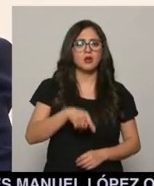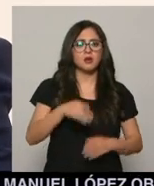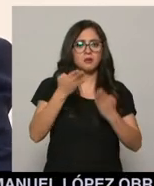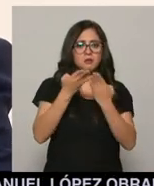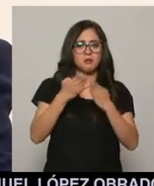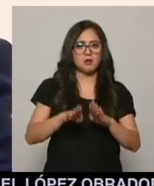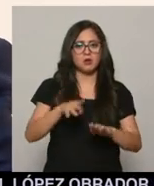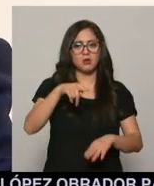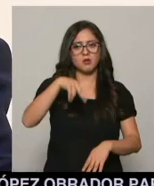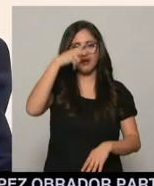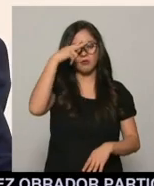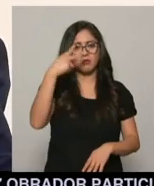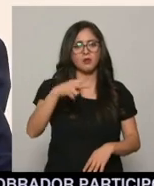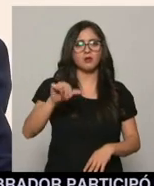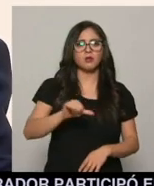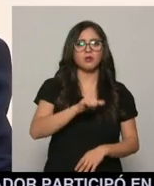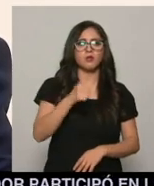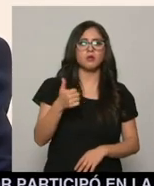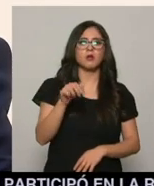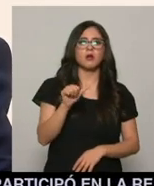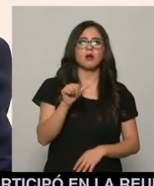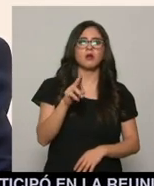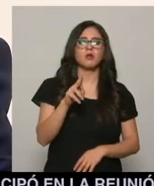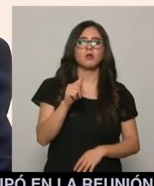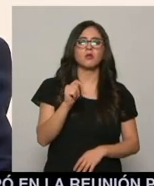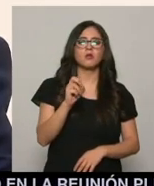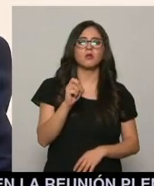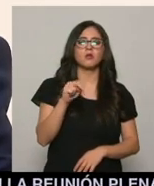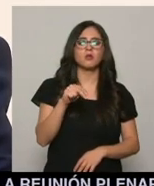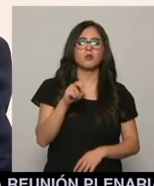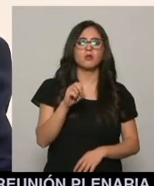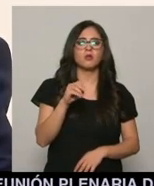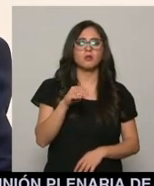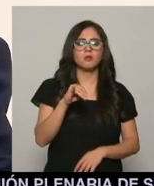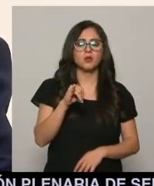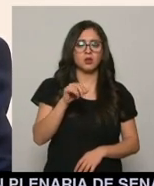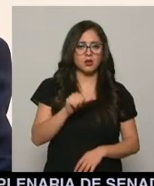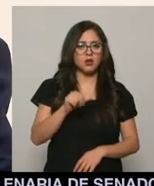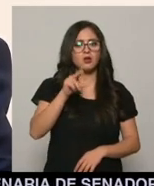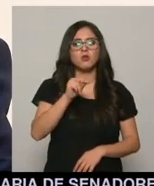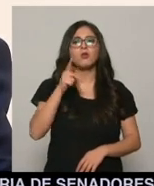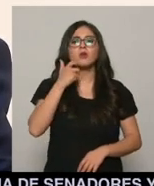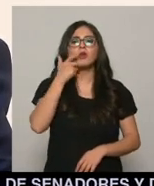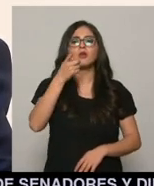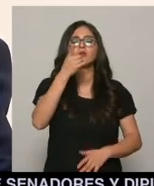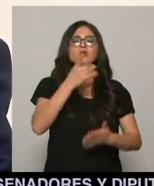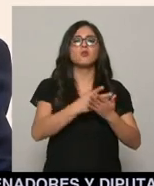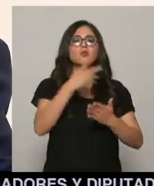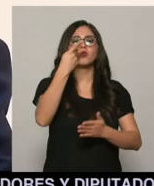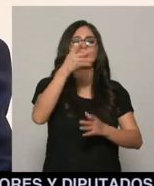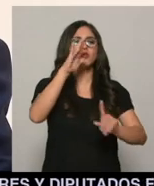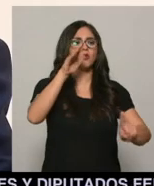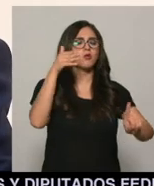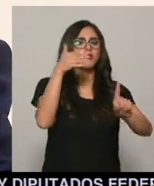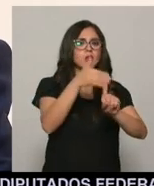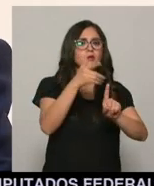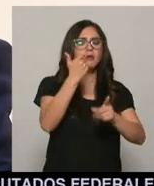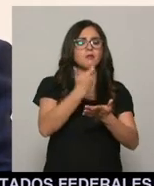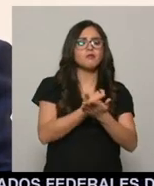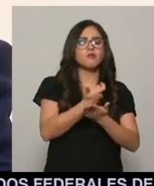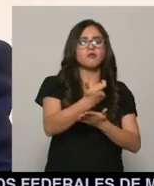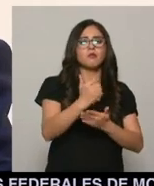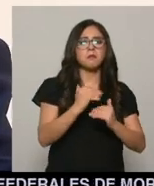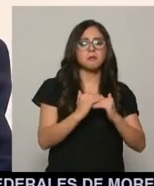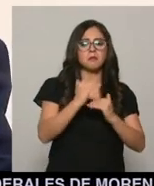tema de la autonomía, y que no ha querido asumir la tarea de no solo tener como objetivo principal el combate a la inflación,